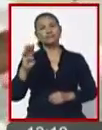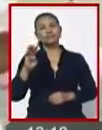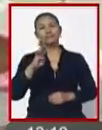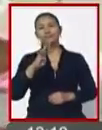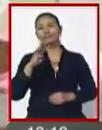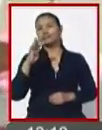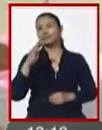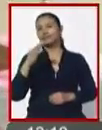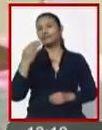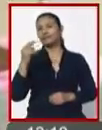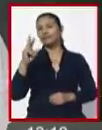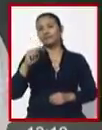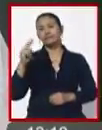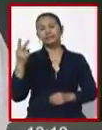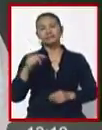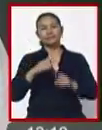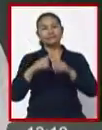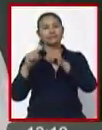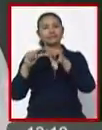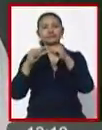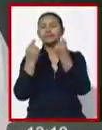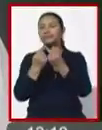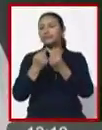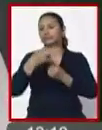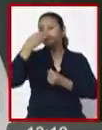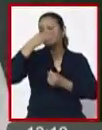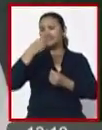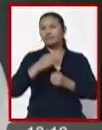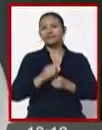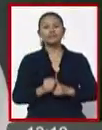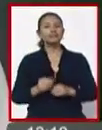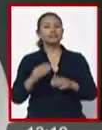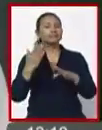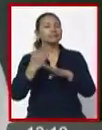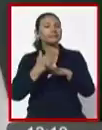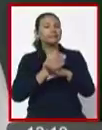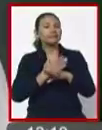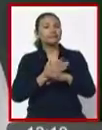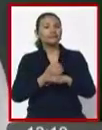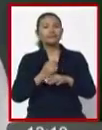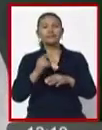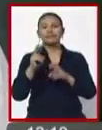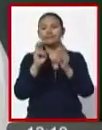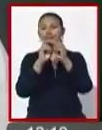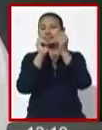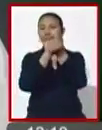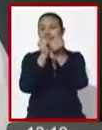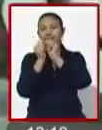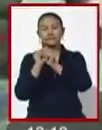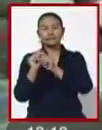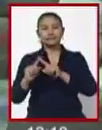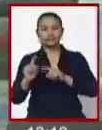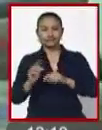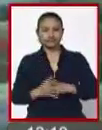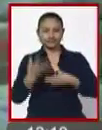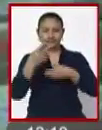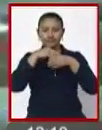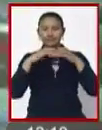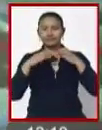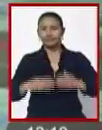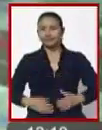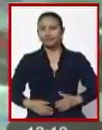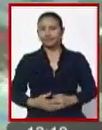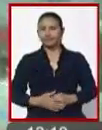4 de H3N2. Para que vean ustedes que el comportamiento de este virus es bastante cambiante.